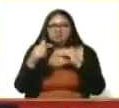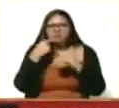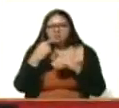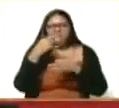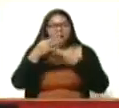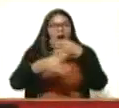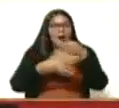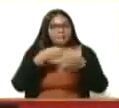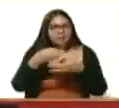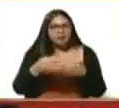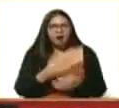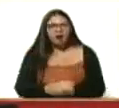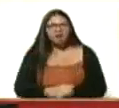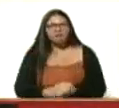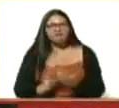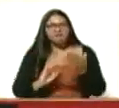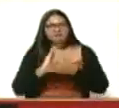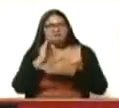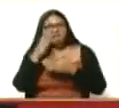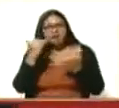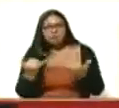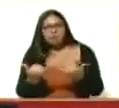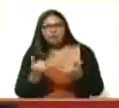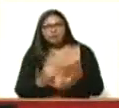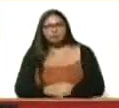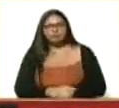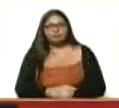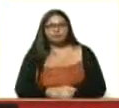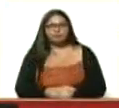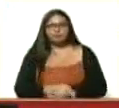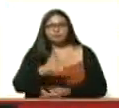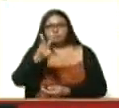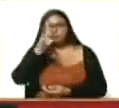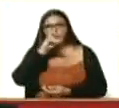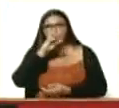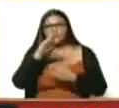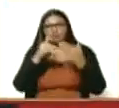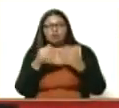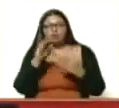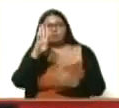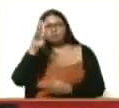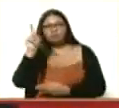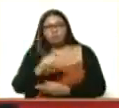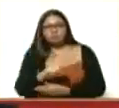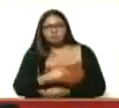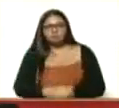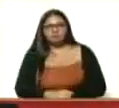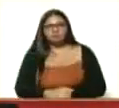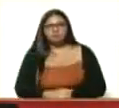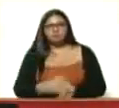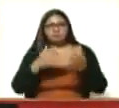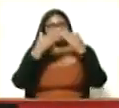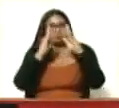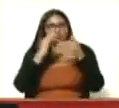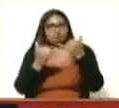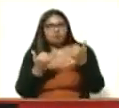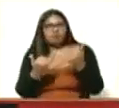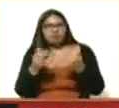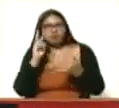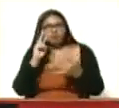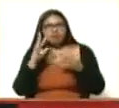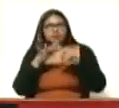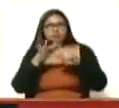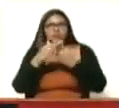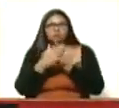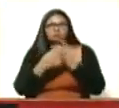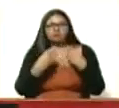también, también de altos funcionarios, durante estos 2 años y 4 meses han salido a la luz pública que evidentemente la situación que